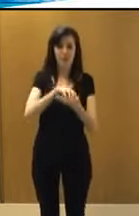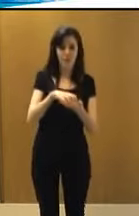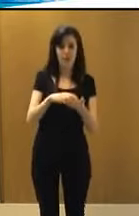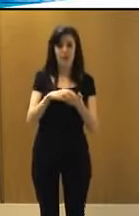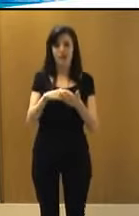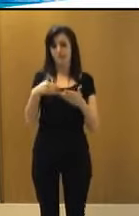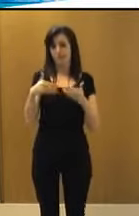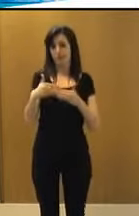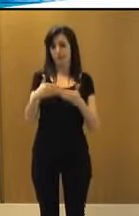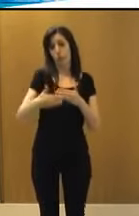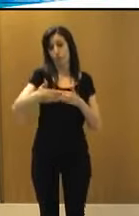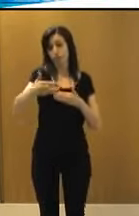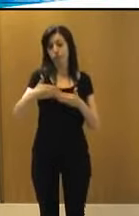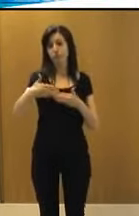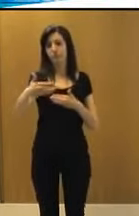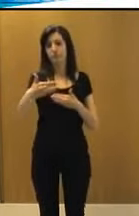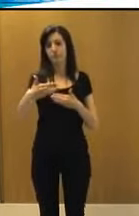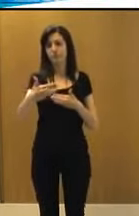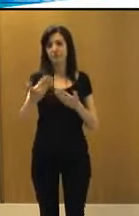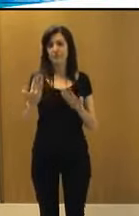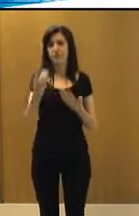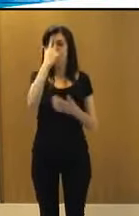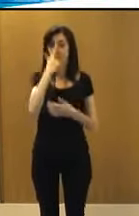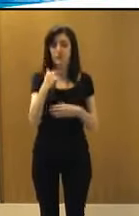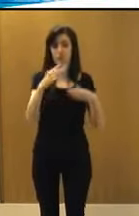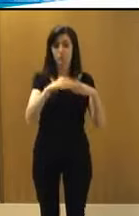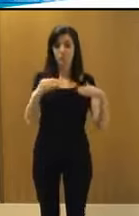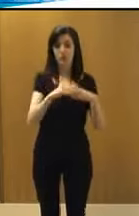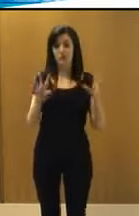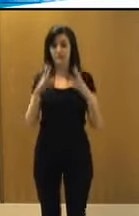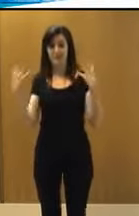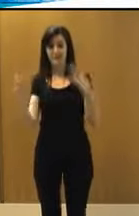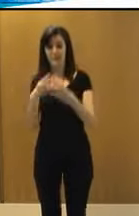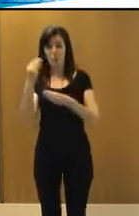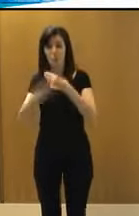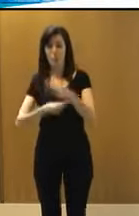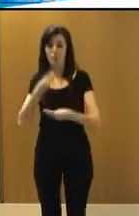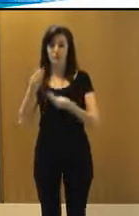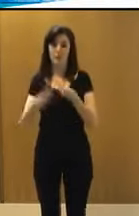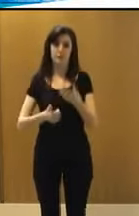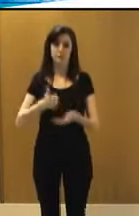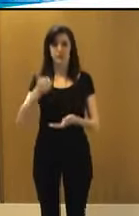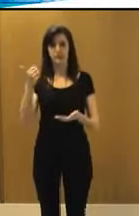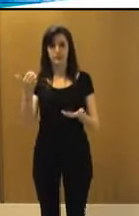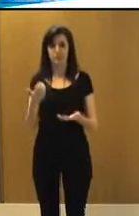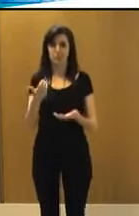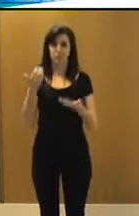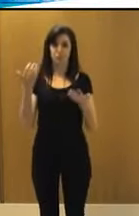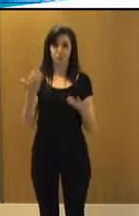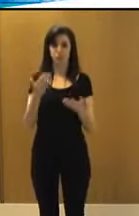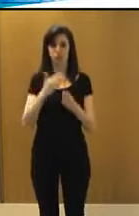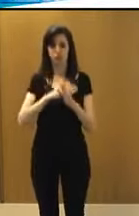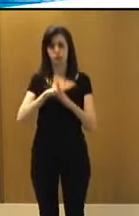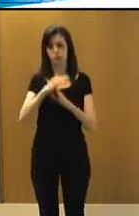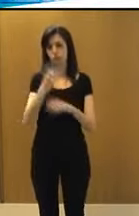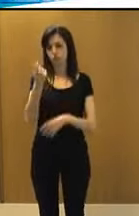a corto, medio y largo plazo, digamos que no es el perfil de usuario que se conecta a Internet, digamos que tiene como no es a un